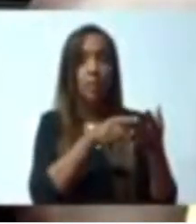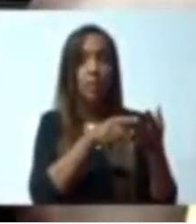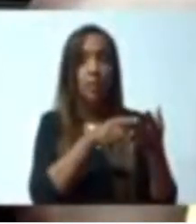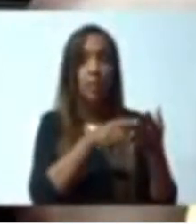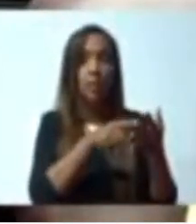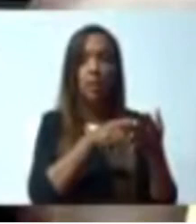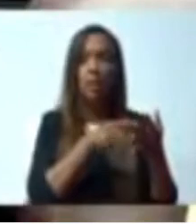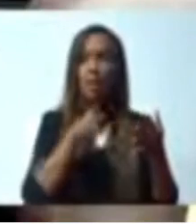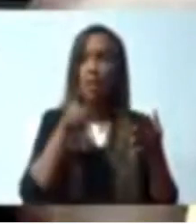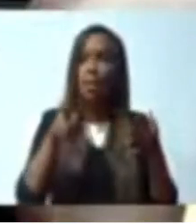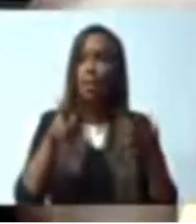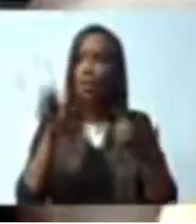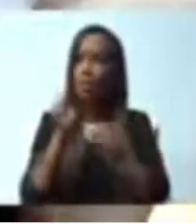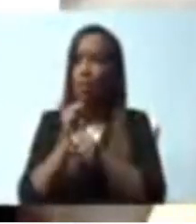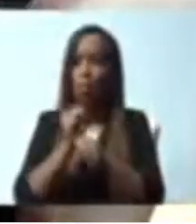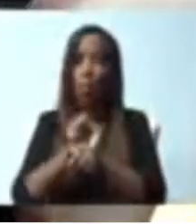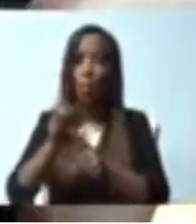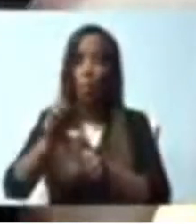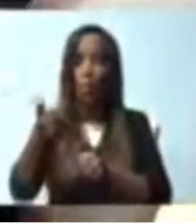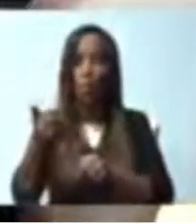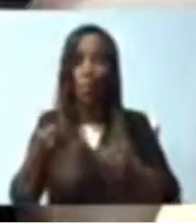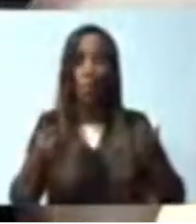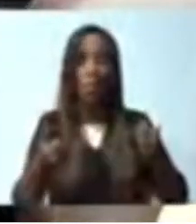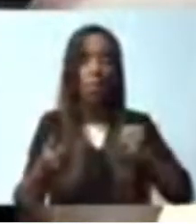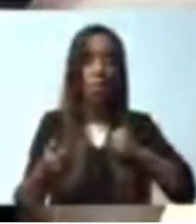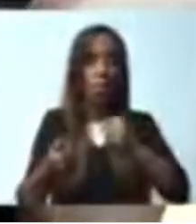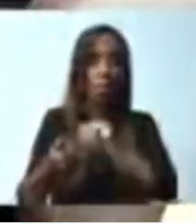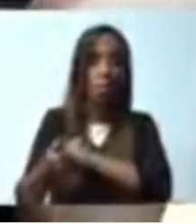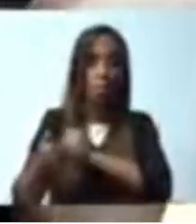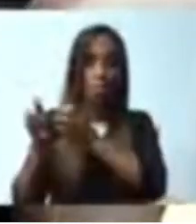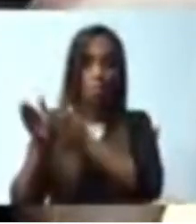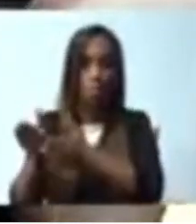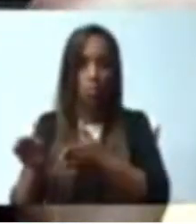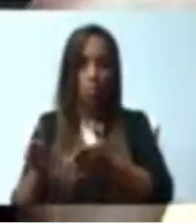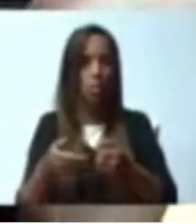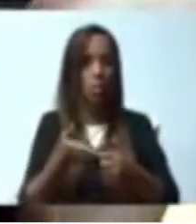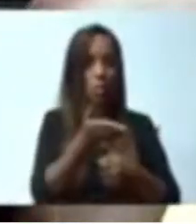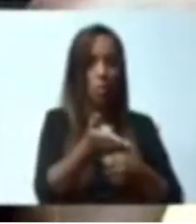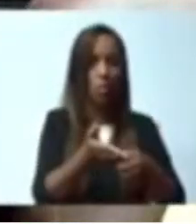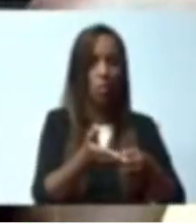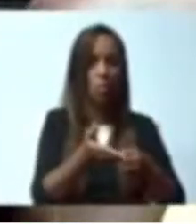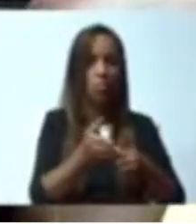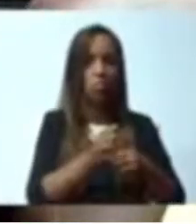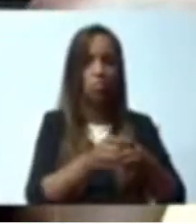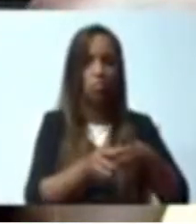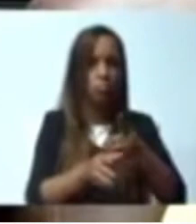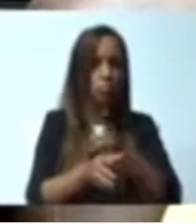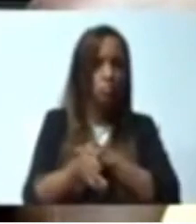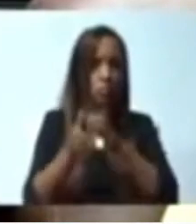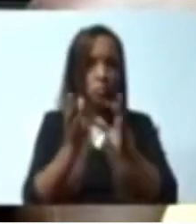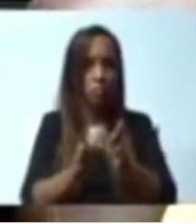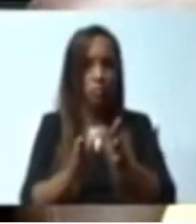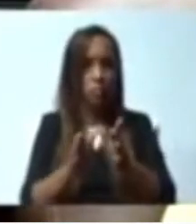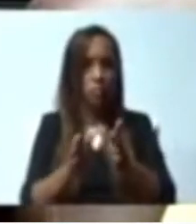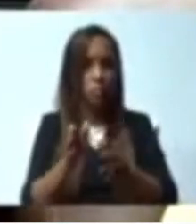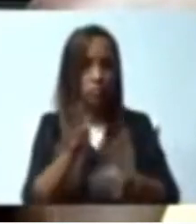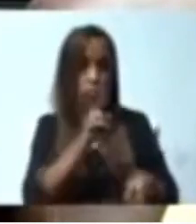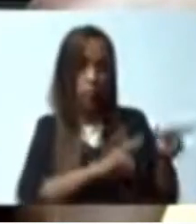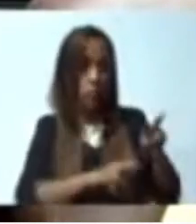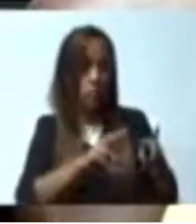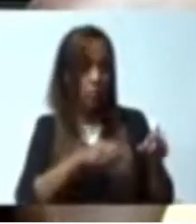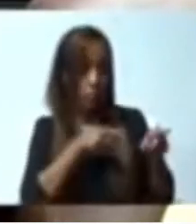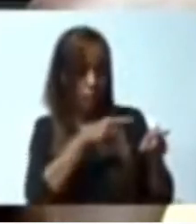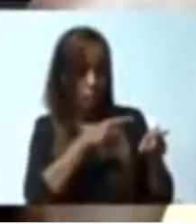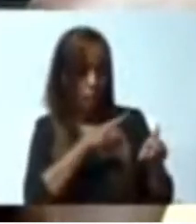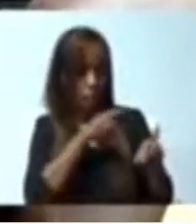grado de parentesco. Ninguno de los miembros del bufete directivo con un miembro de la Cámara de Cuentas, pero eso podría darse luego